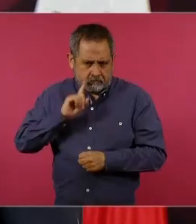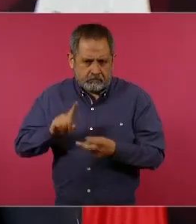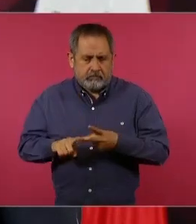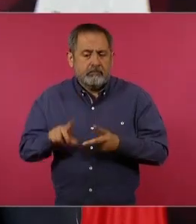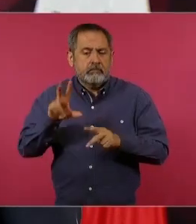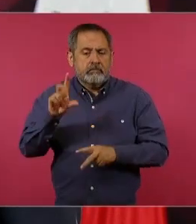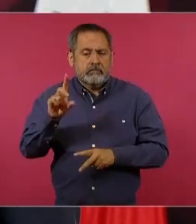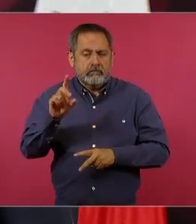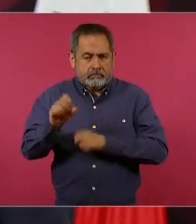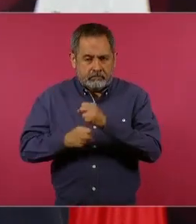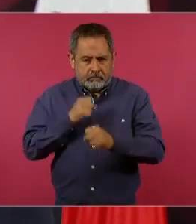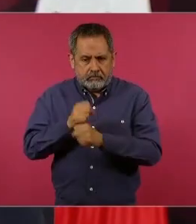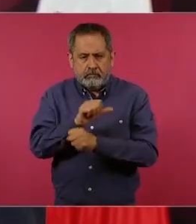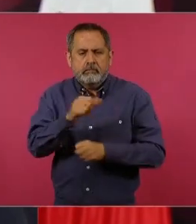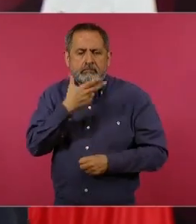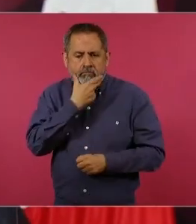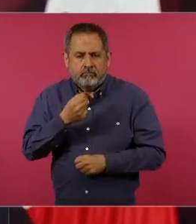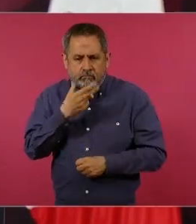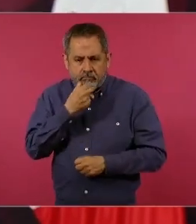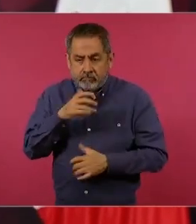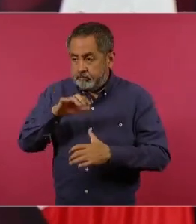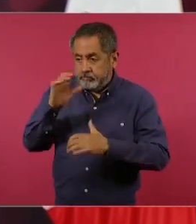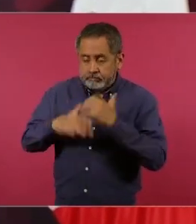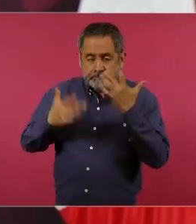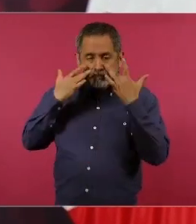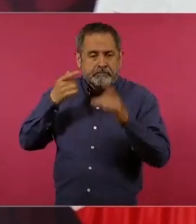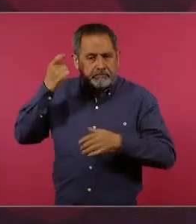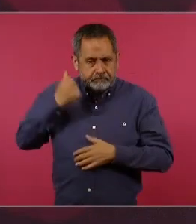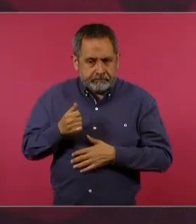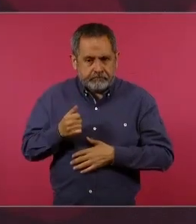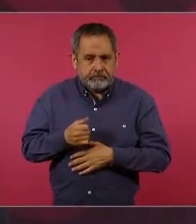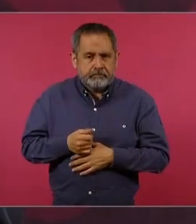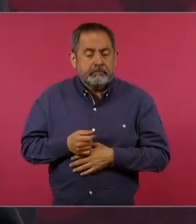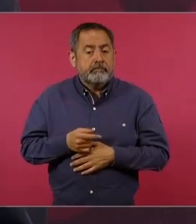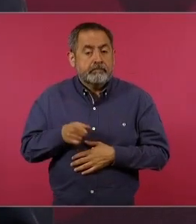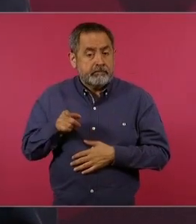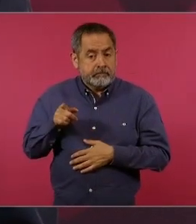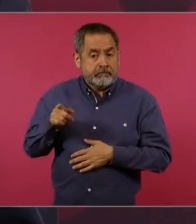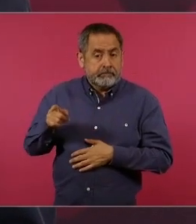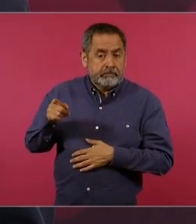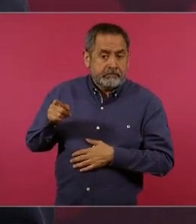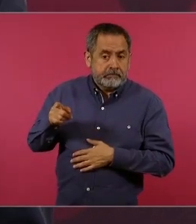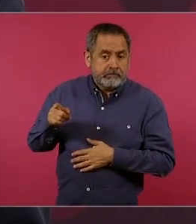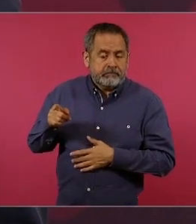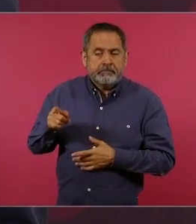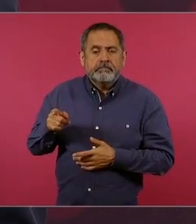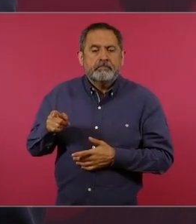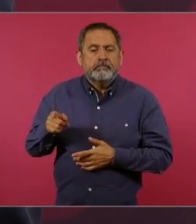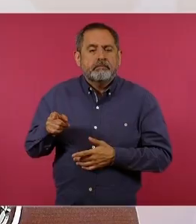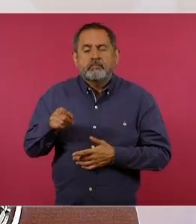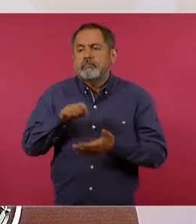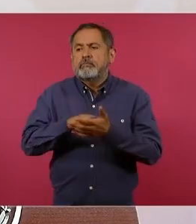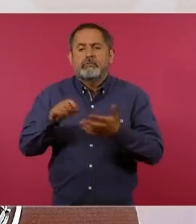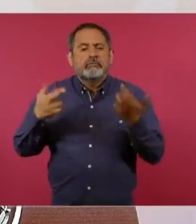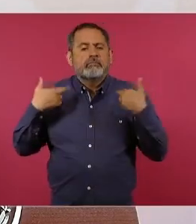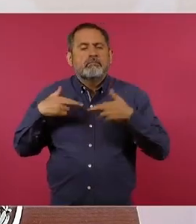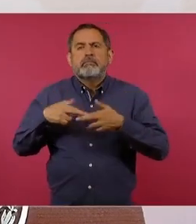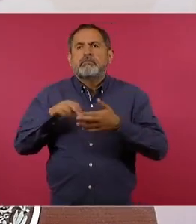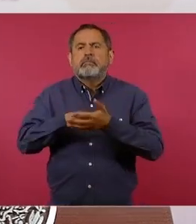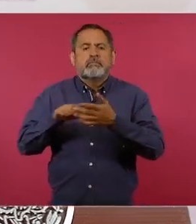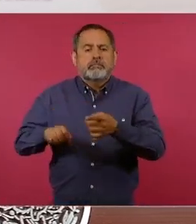de servicio para hombres, sino se redujo la edad. O sea, un maestro puede